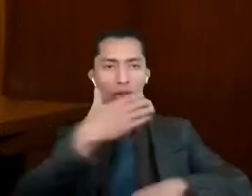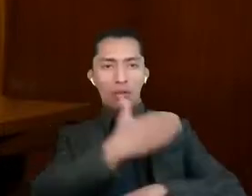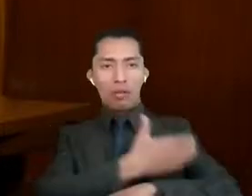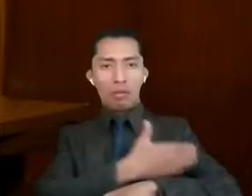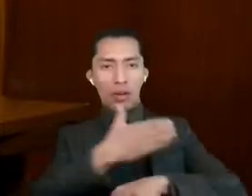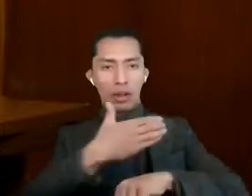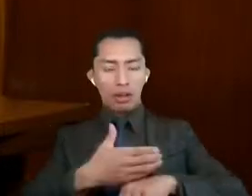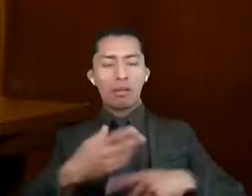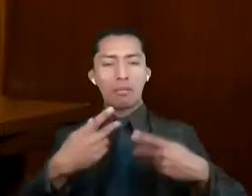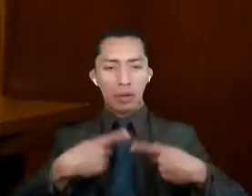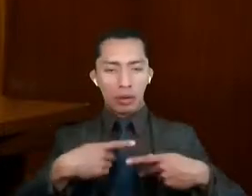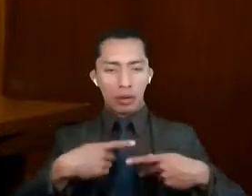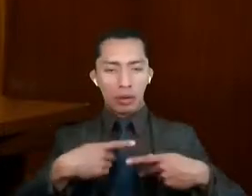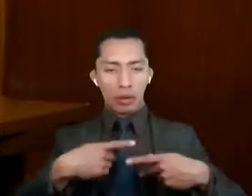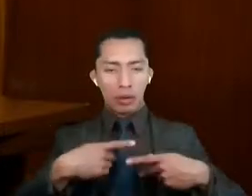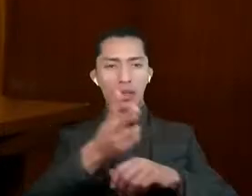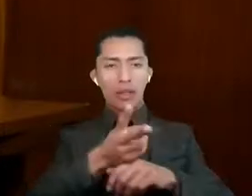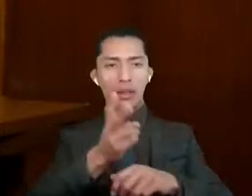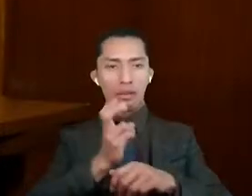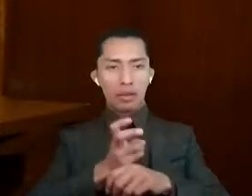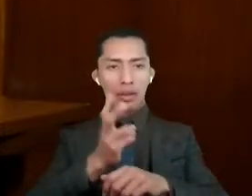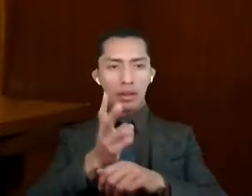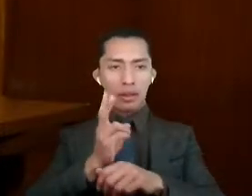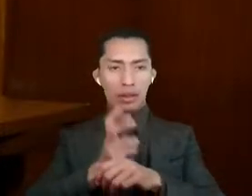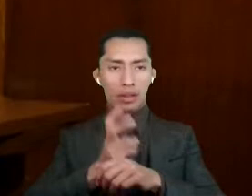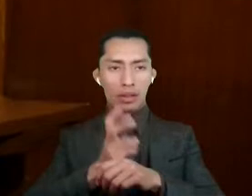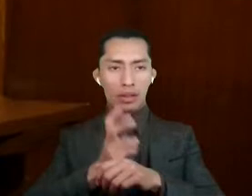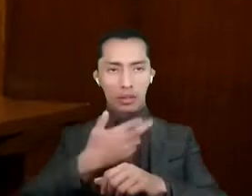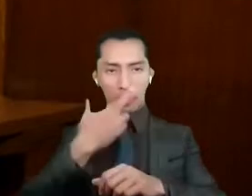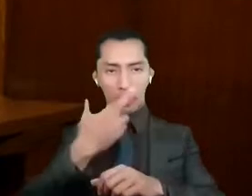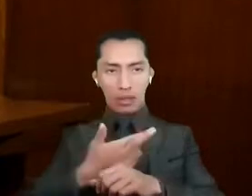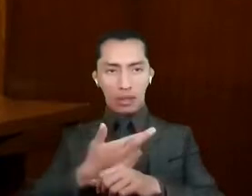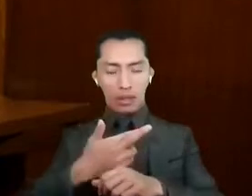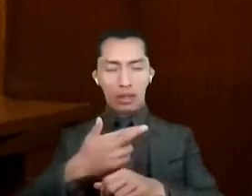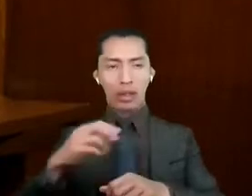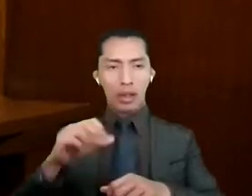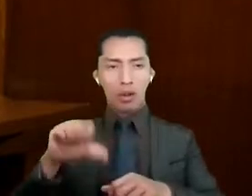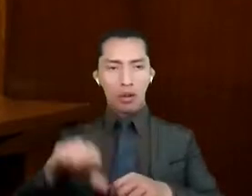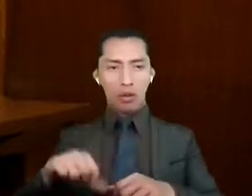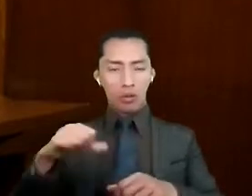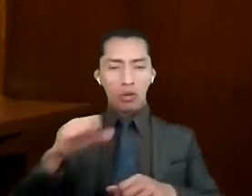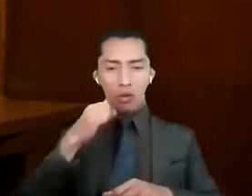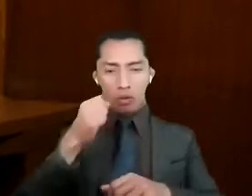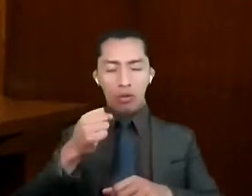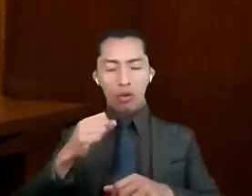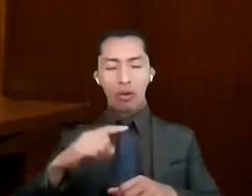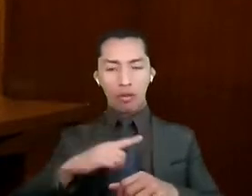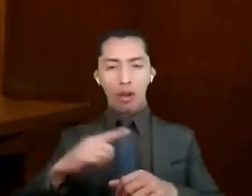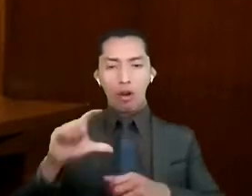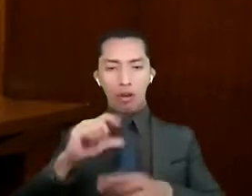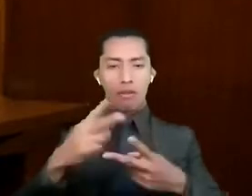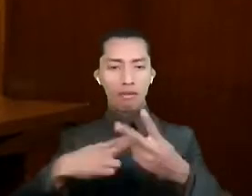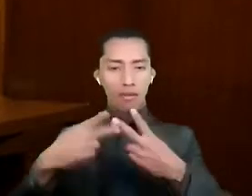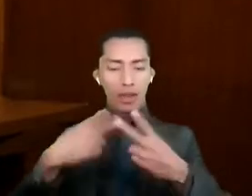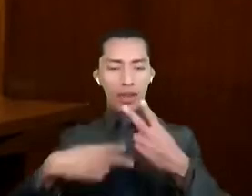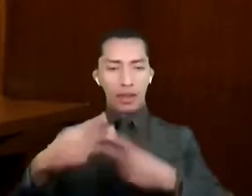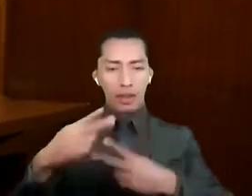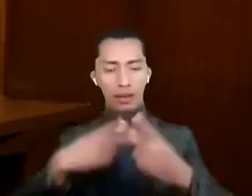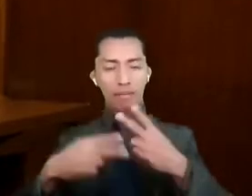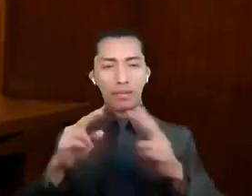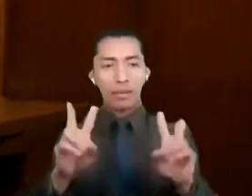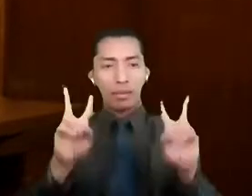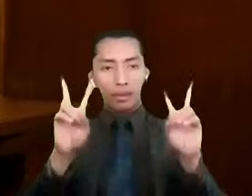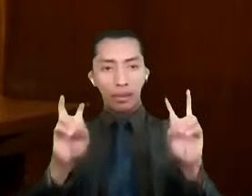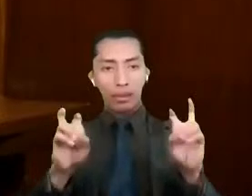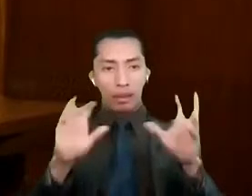los invitados del área de la Secretaría que hoy está aquí con nosotros. El tema que hoy